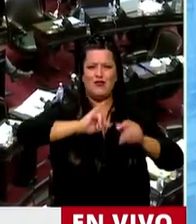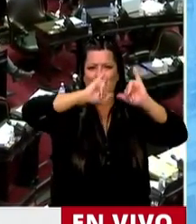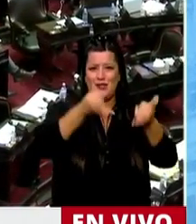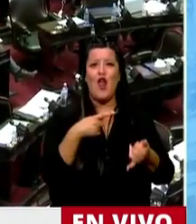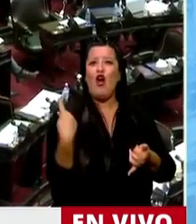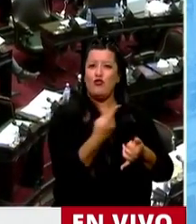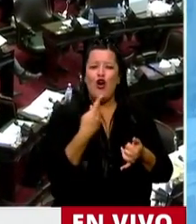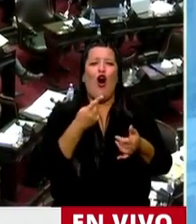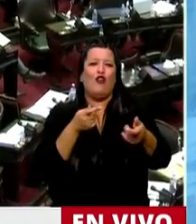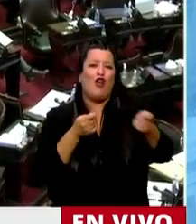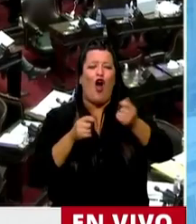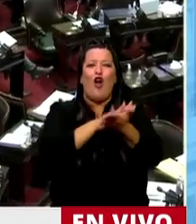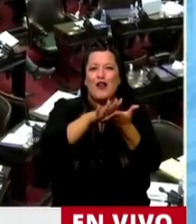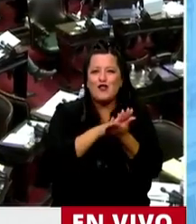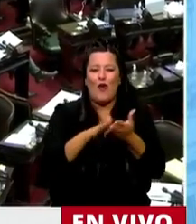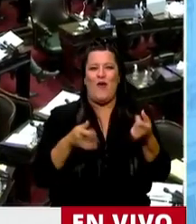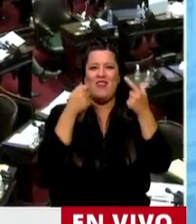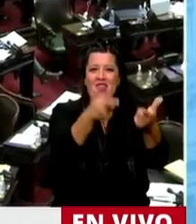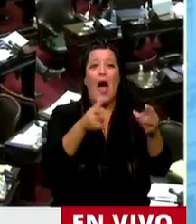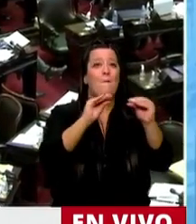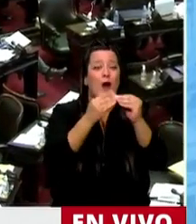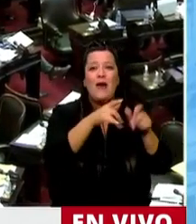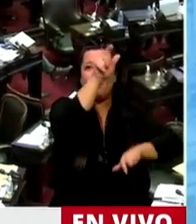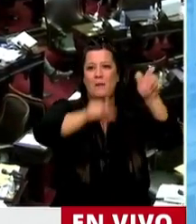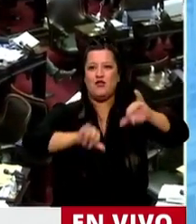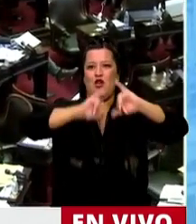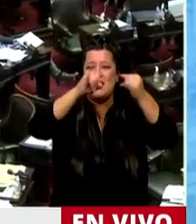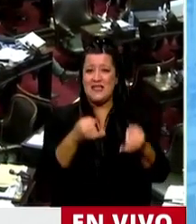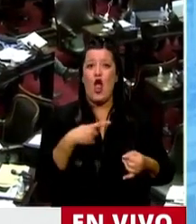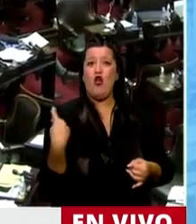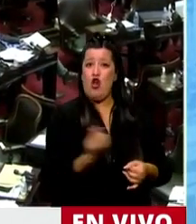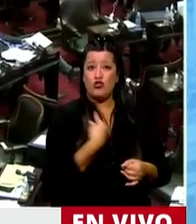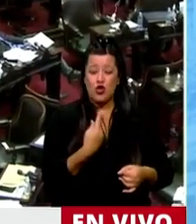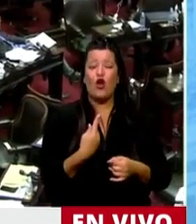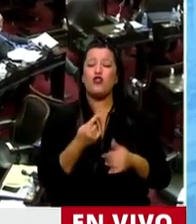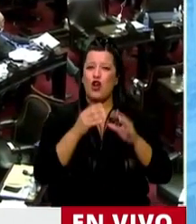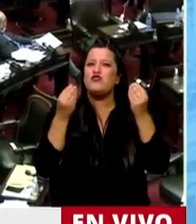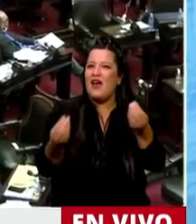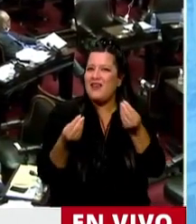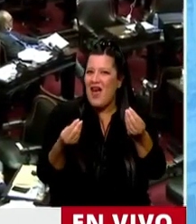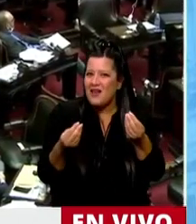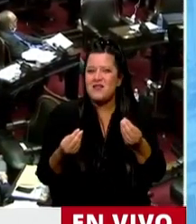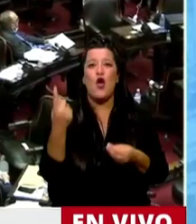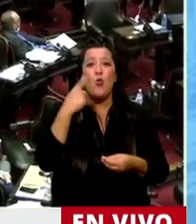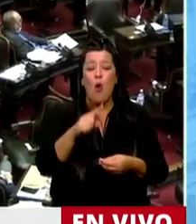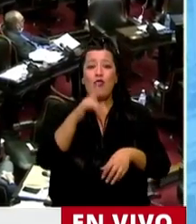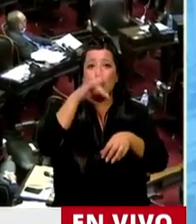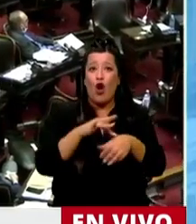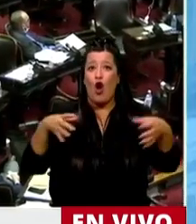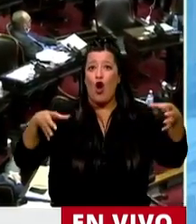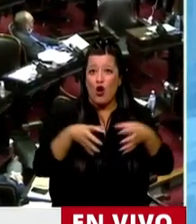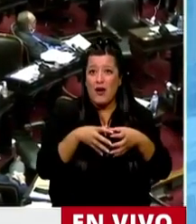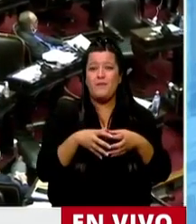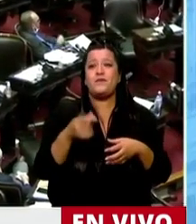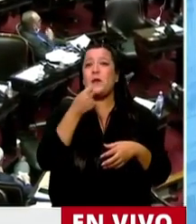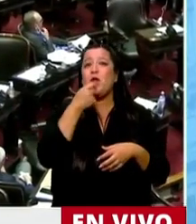nos dedicamos a resolver los problemas de la gente. Nosotros, muchachos, cuando nos toca, cuando les